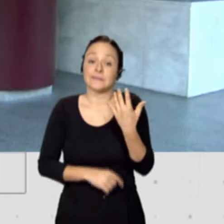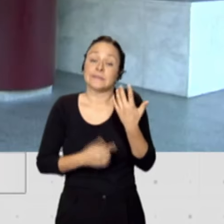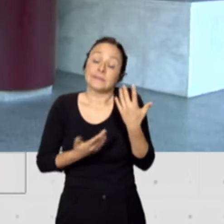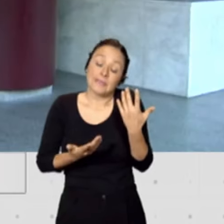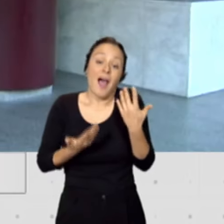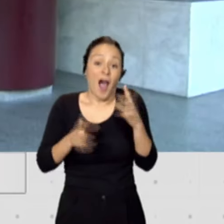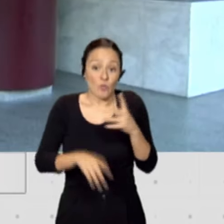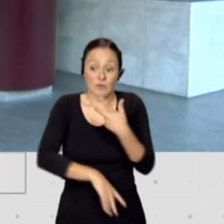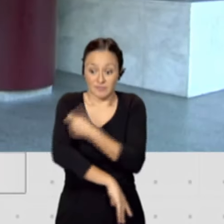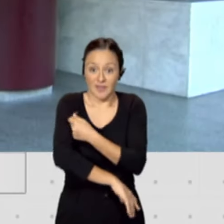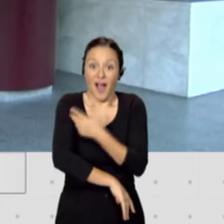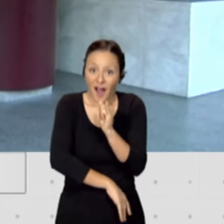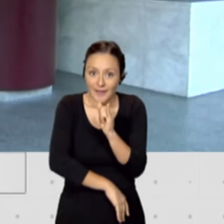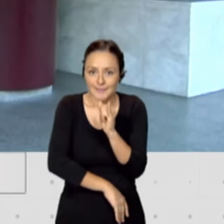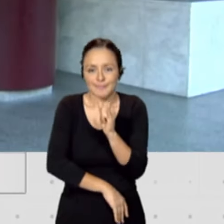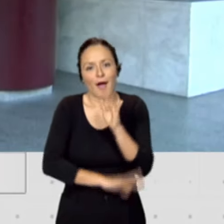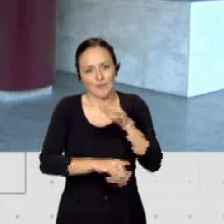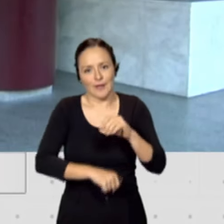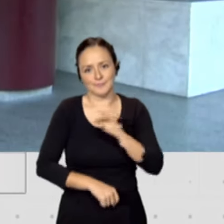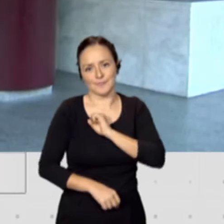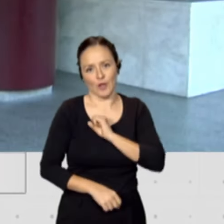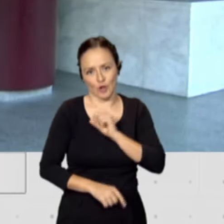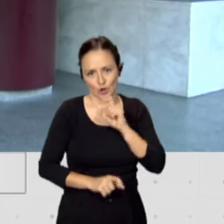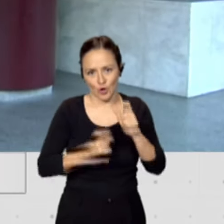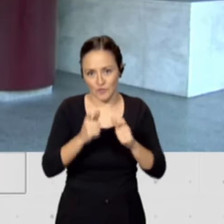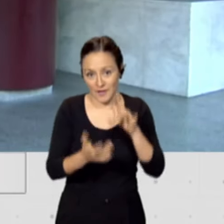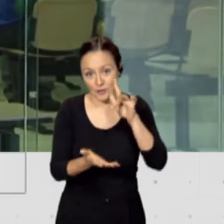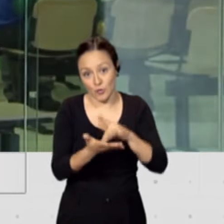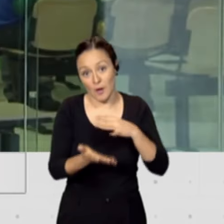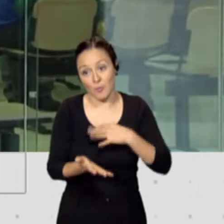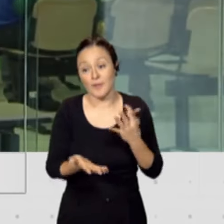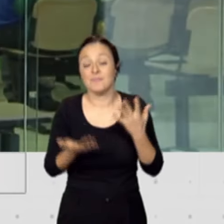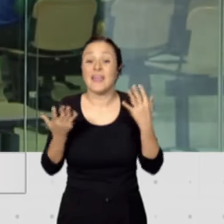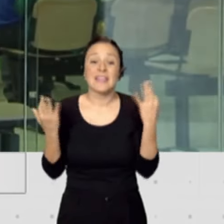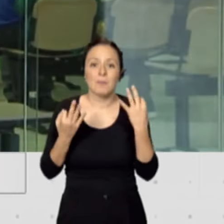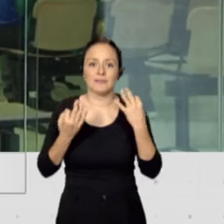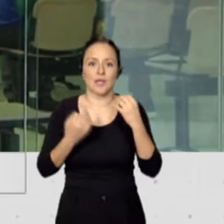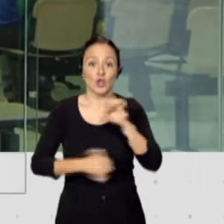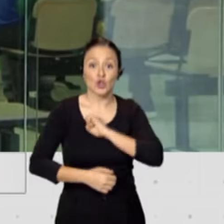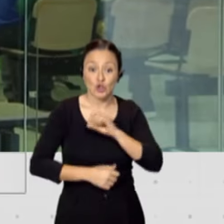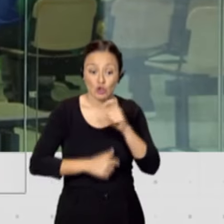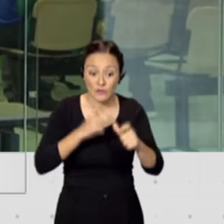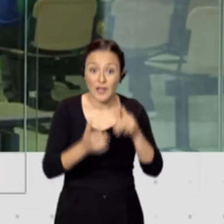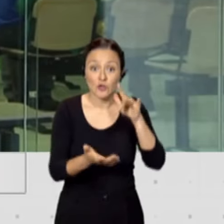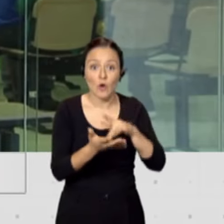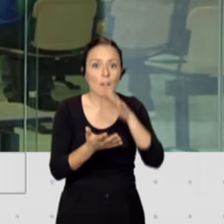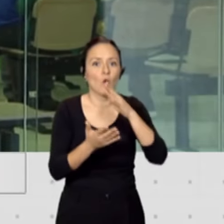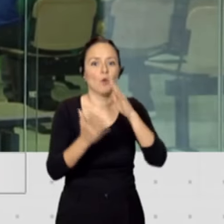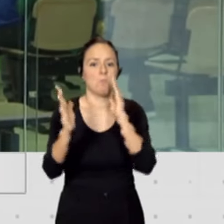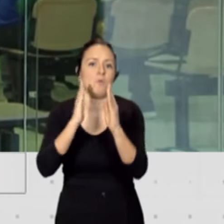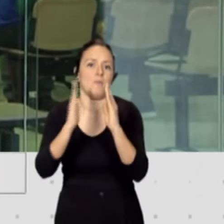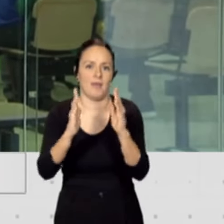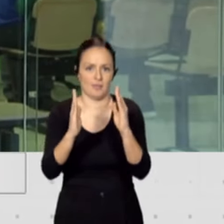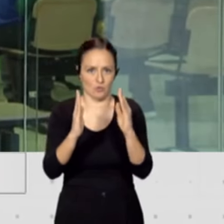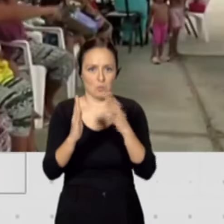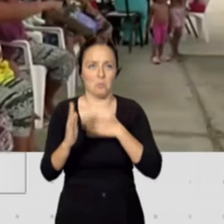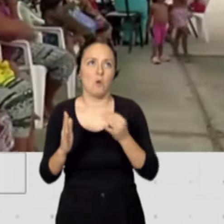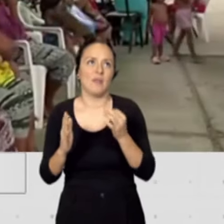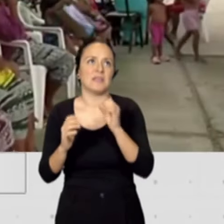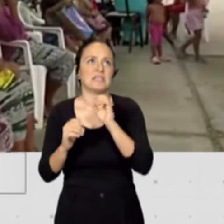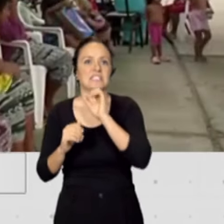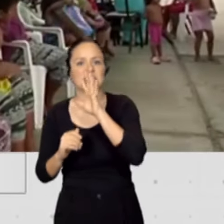eh tofer Y lo que pasa es que la tofer viene por brotes y viene por brotes epidémicos cada 5 a s o 10